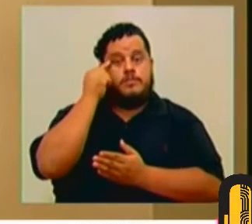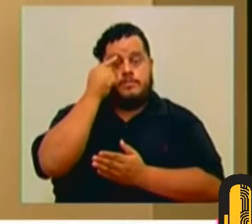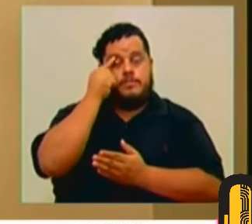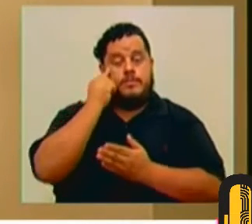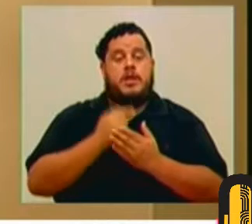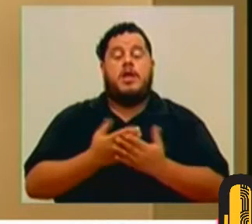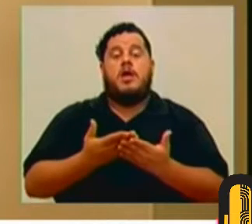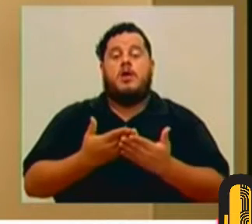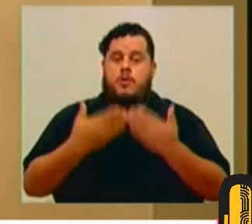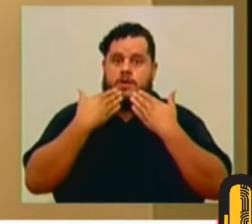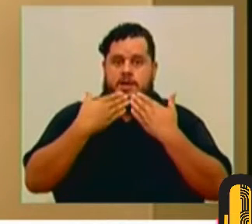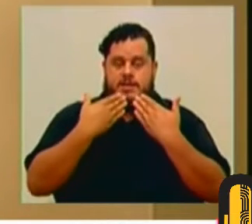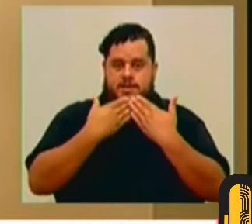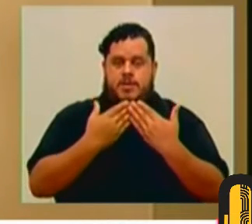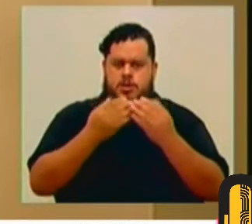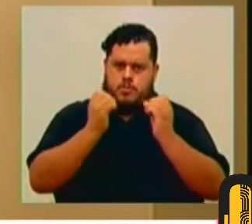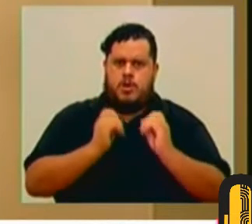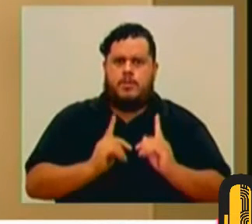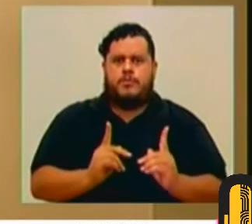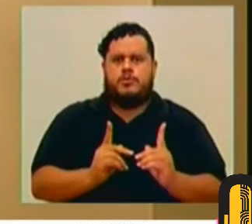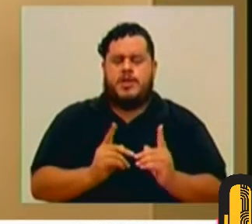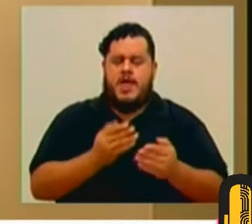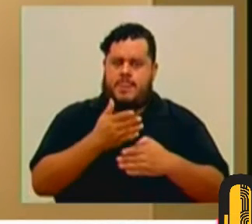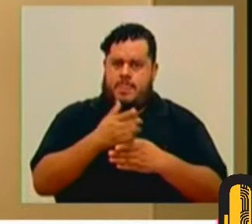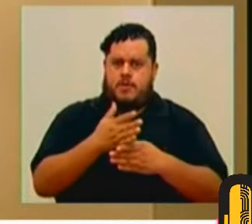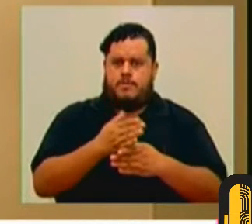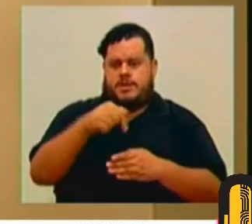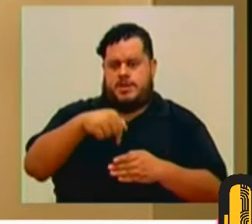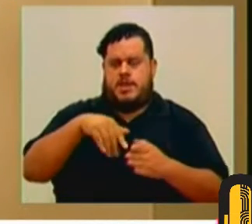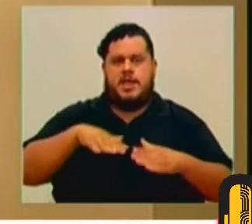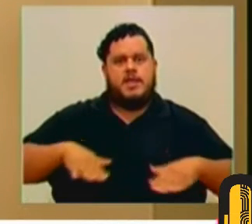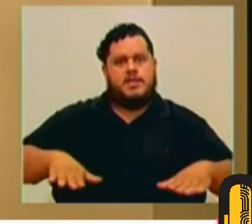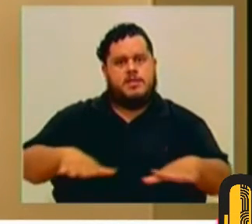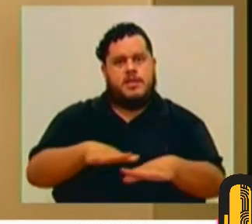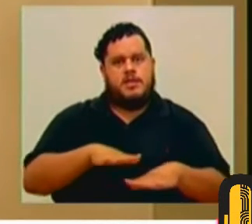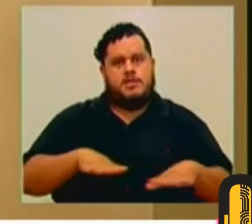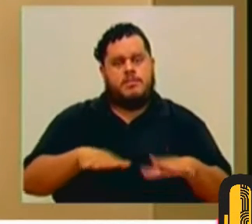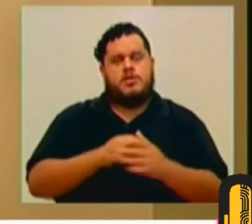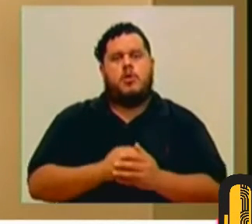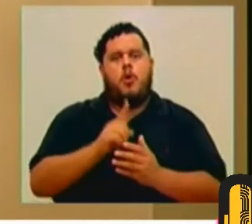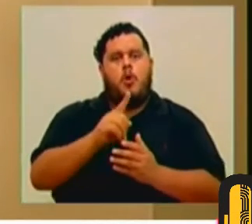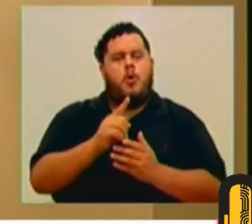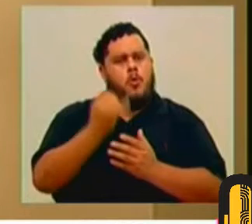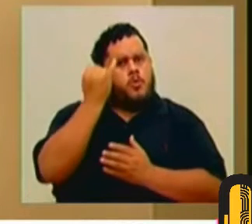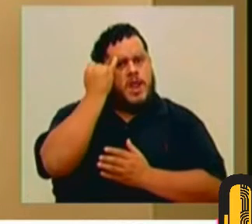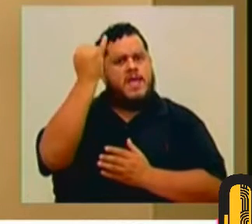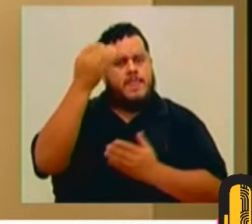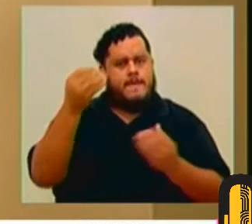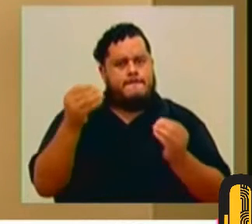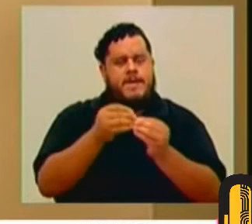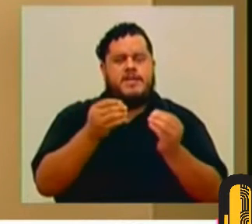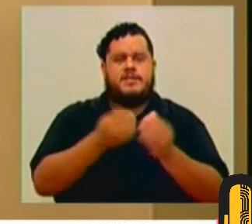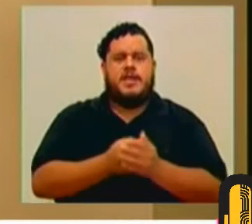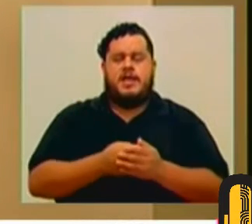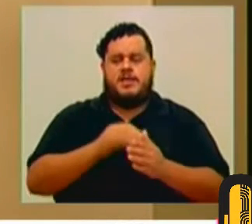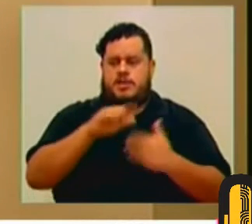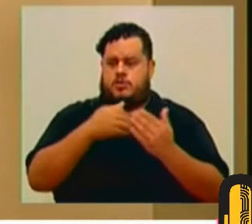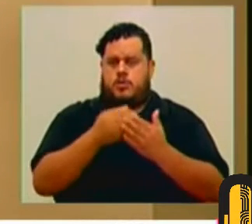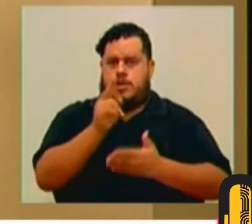Un agradecimiento por la oportunidad de compartir en este espacio una iniciativa más desde las